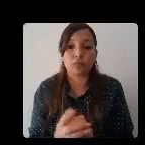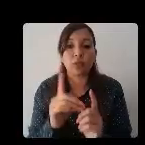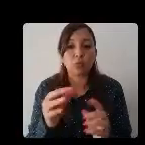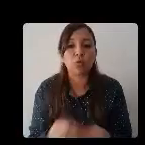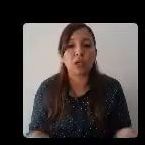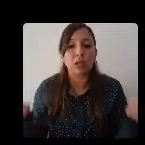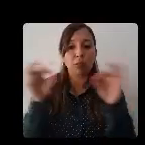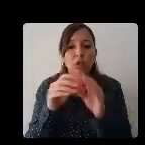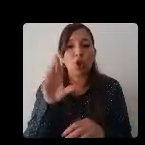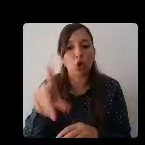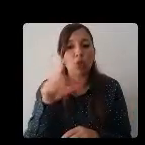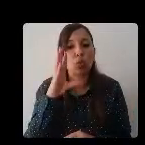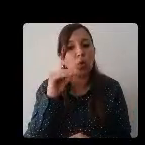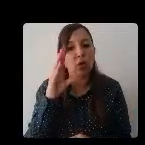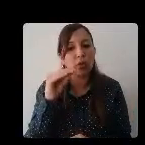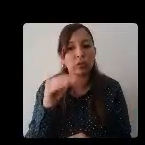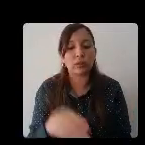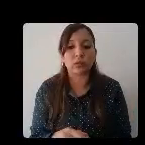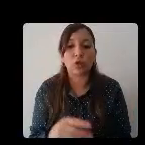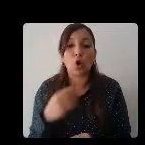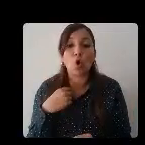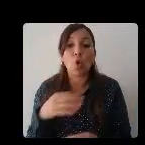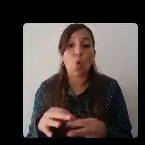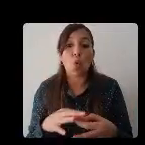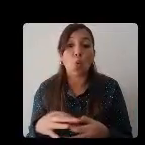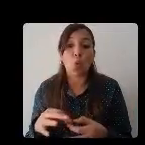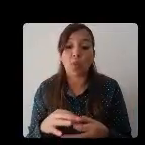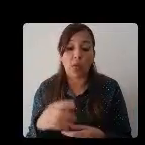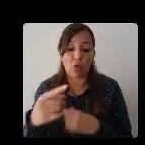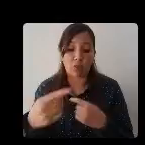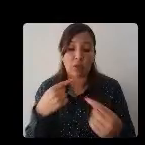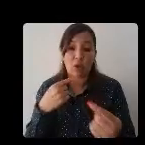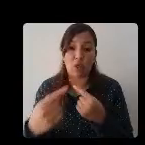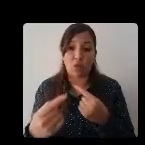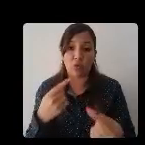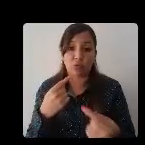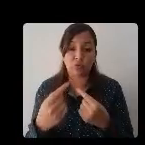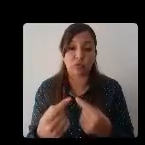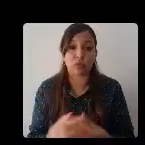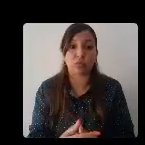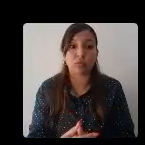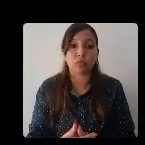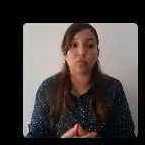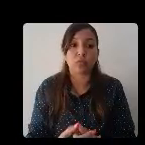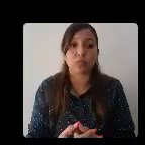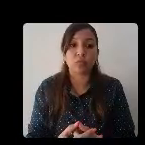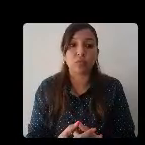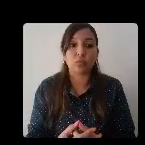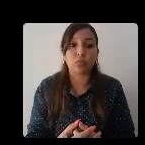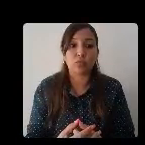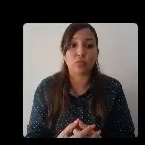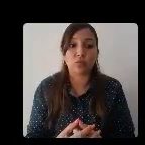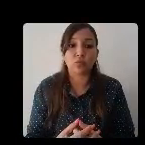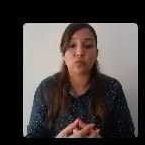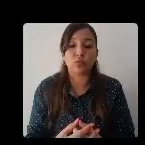contagiar, que también algo que también ayuda mucho a la esperanza y cómo se ha ido avanzando el proceso de vacunación, cómo han ido